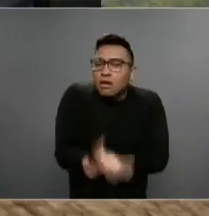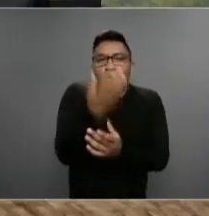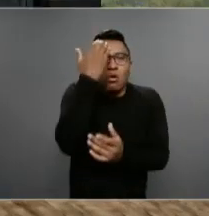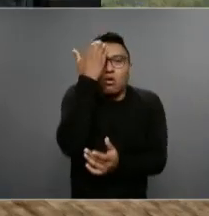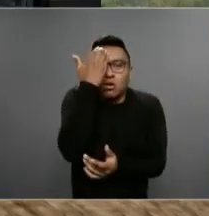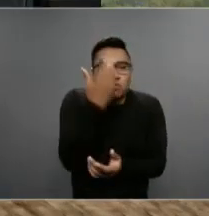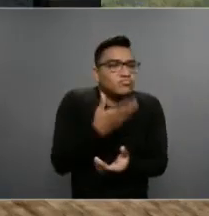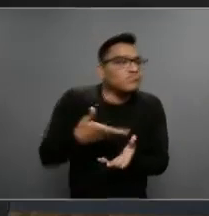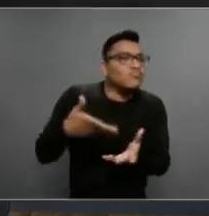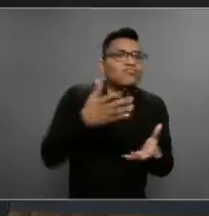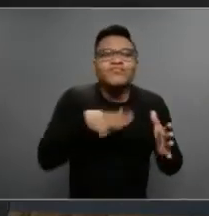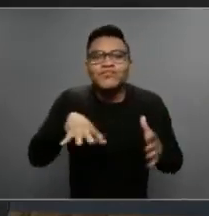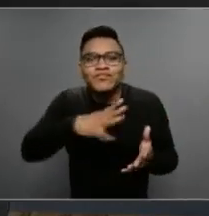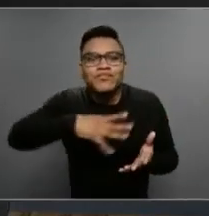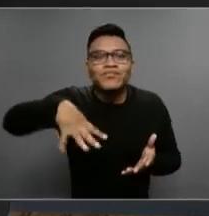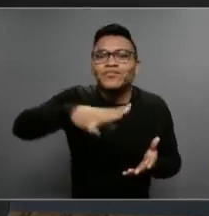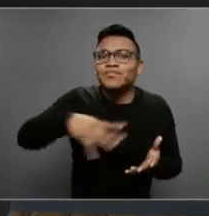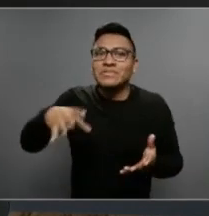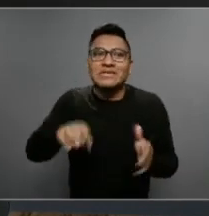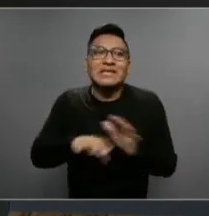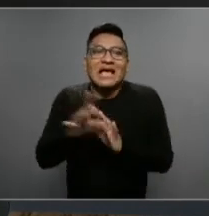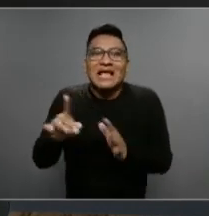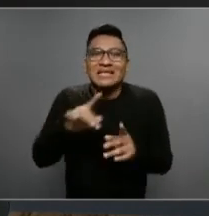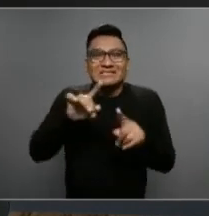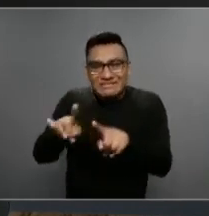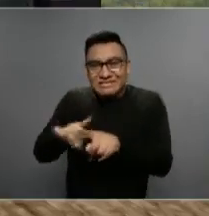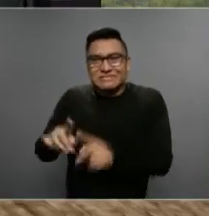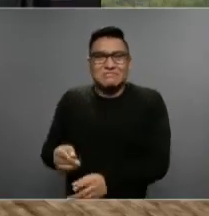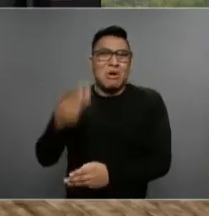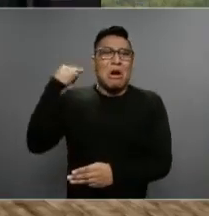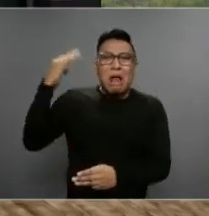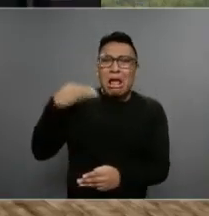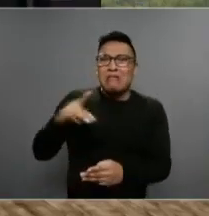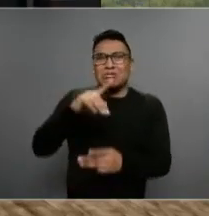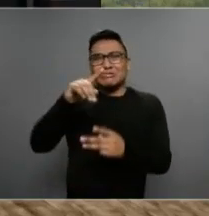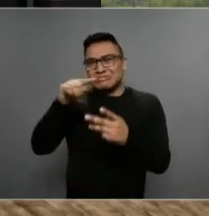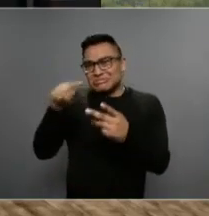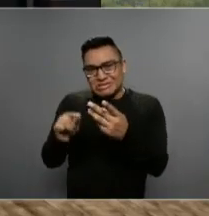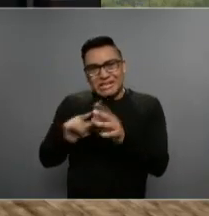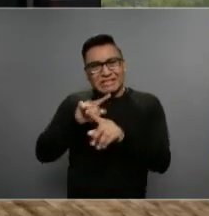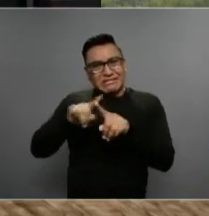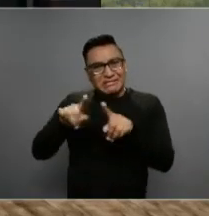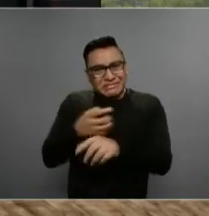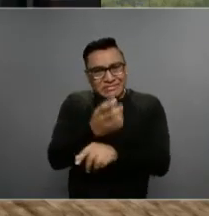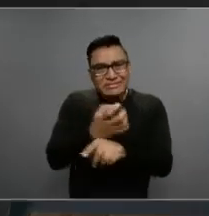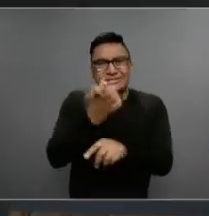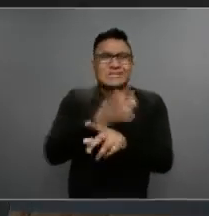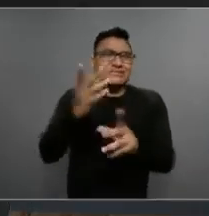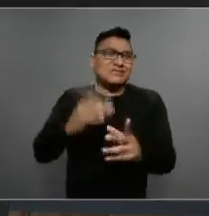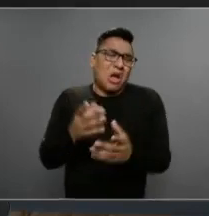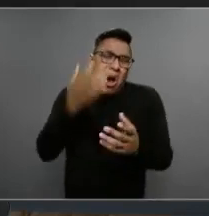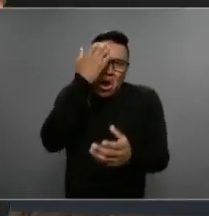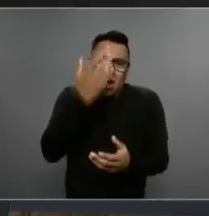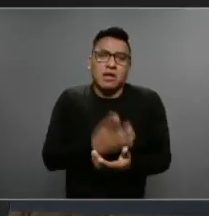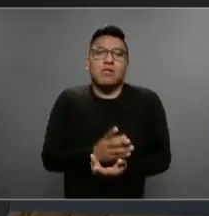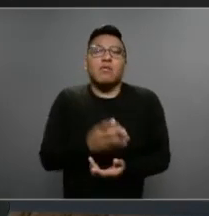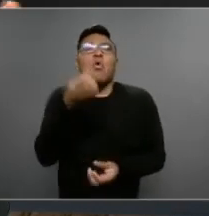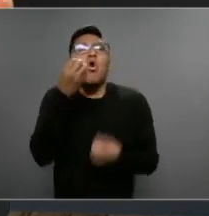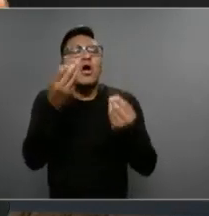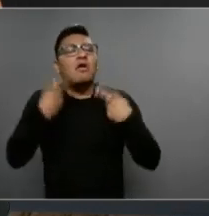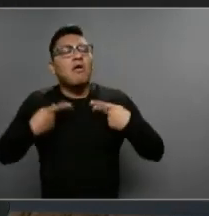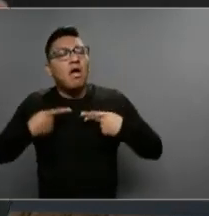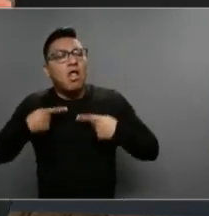repente salir conocer, siquiera al Estado de México, bueno, a conocer su Tlaxcala, a país, Morelos. hombre, se ponen, Mucha, claro, mucha parte de la comentocracia en México no es salen